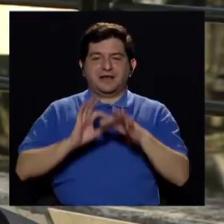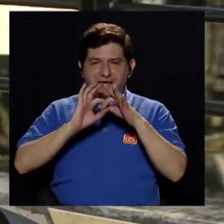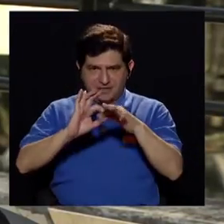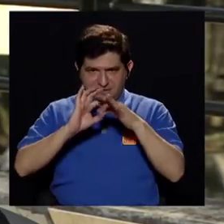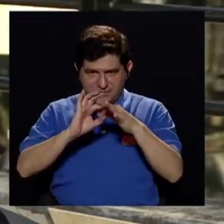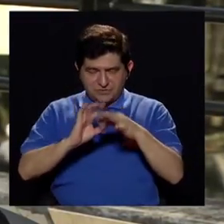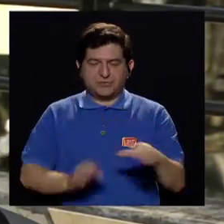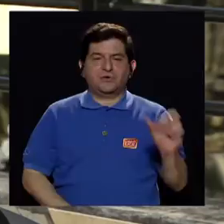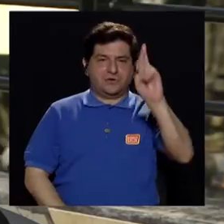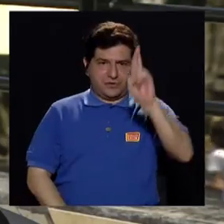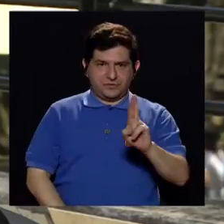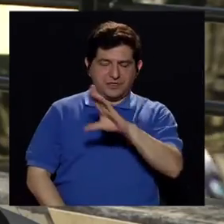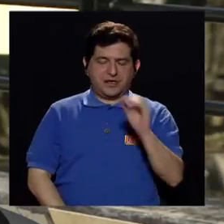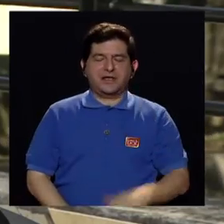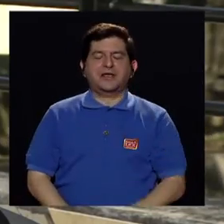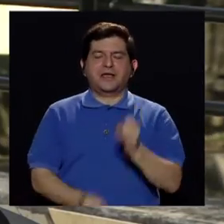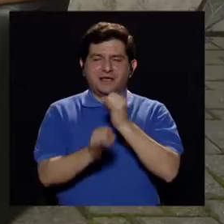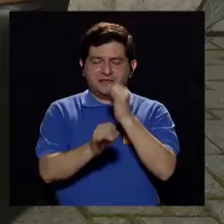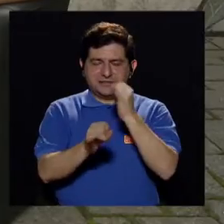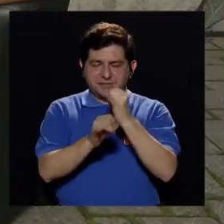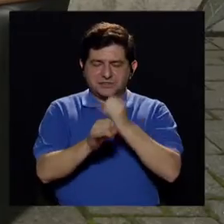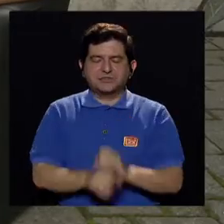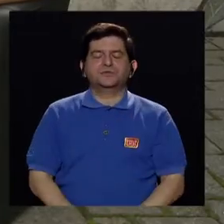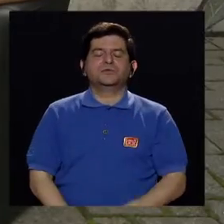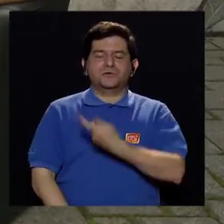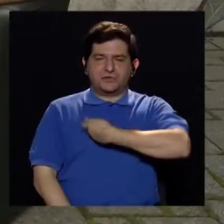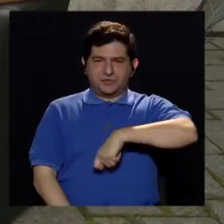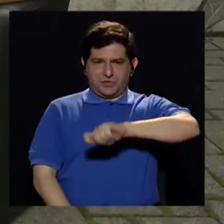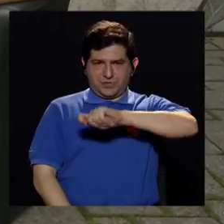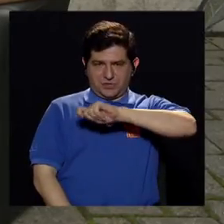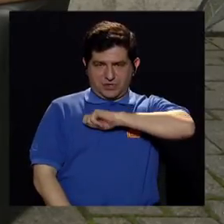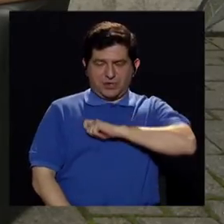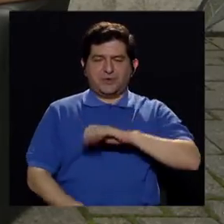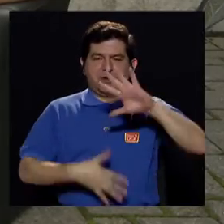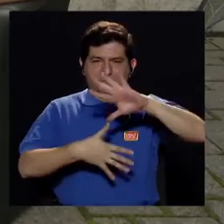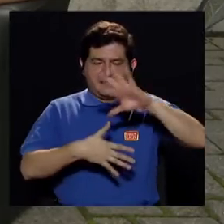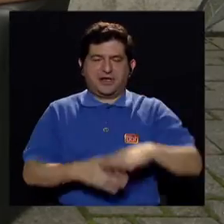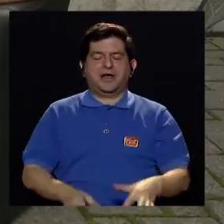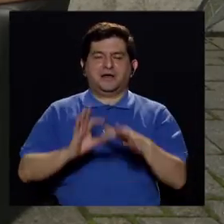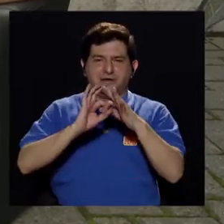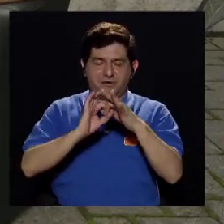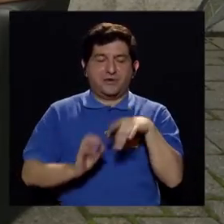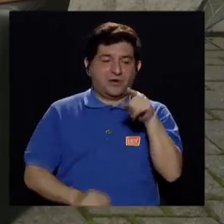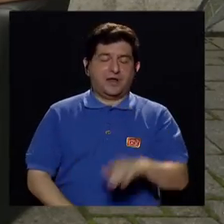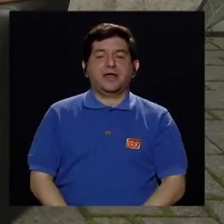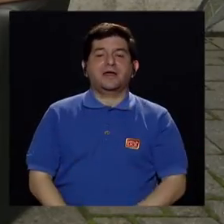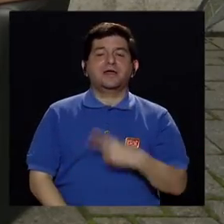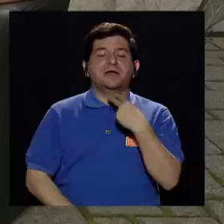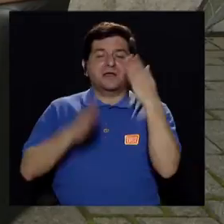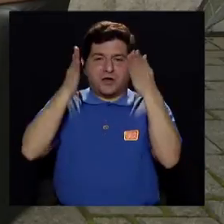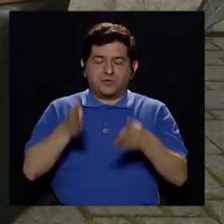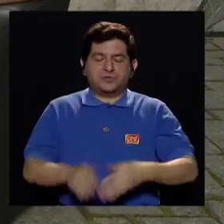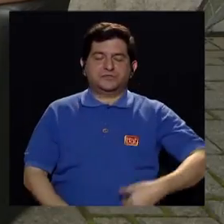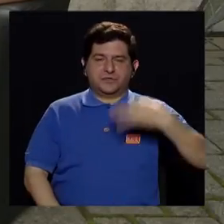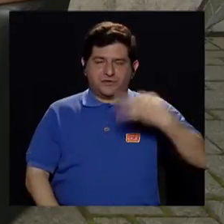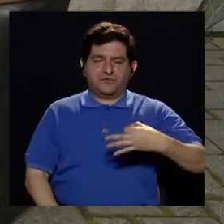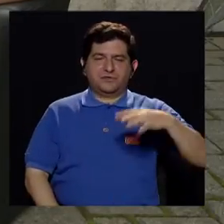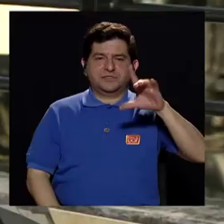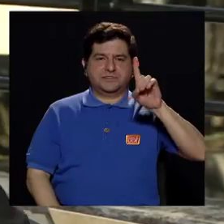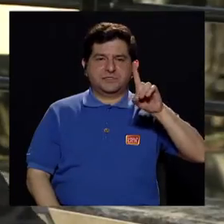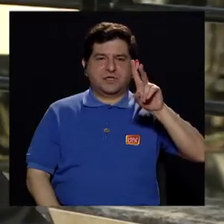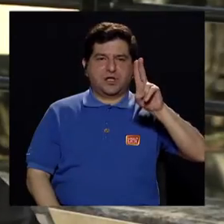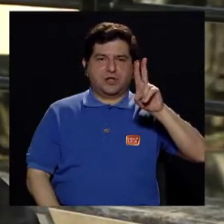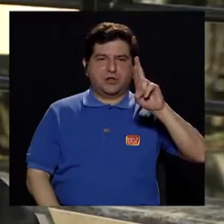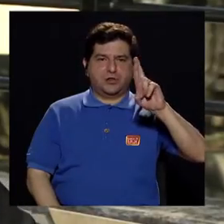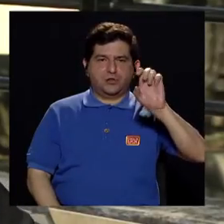Instituto Iberoamericano de Sexología. Actualmente es la vocera oficial de Durex para Costa Rica. Bienvenida.